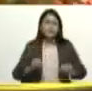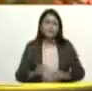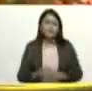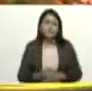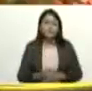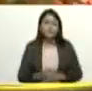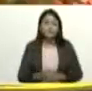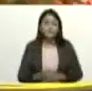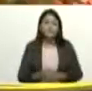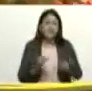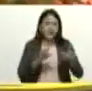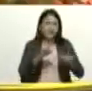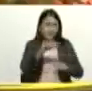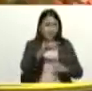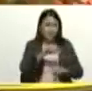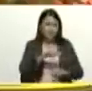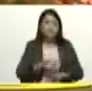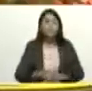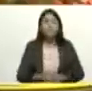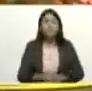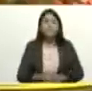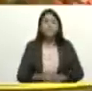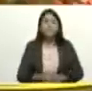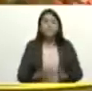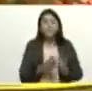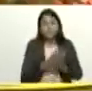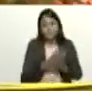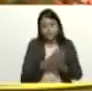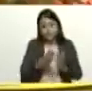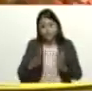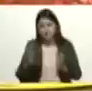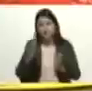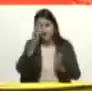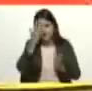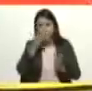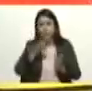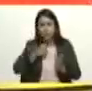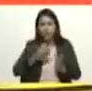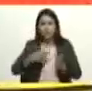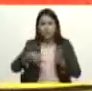Y luego, en el transcurso de ese mes, en varias intervenciones.